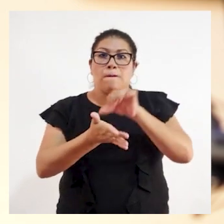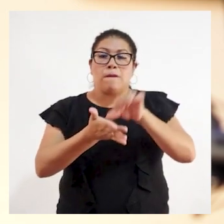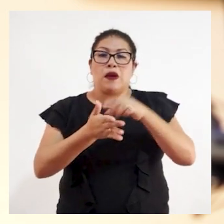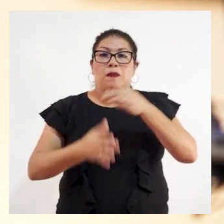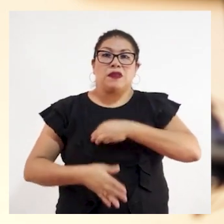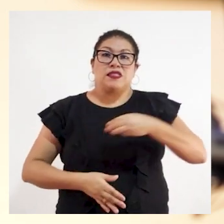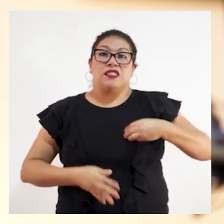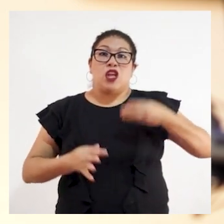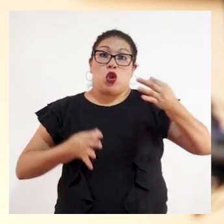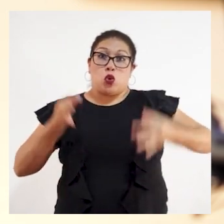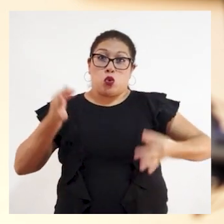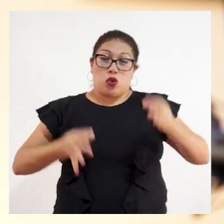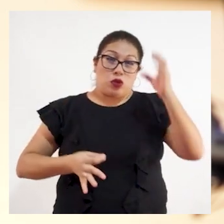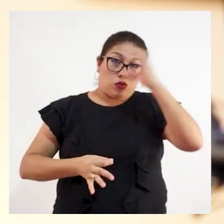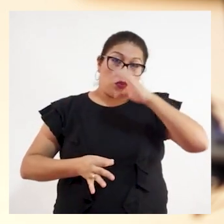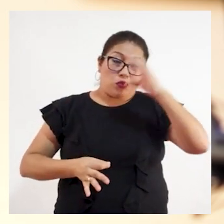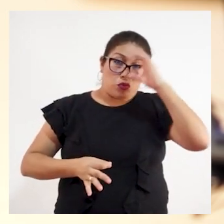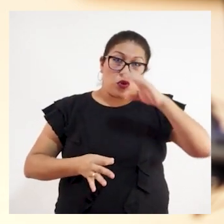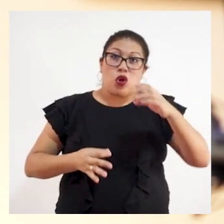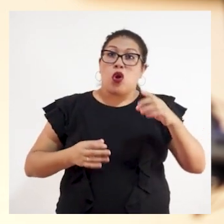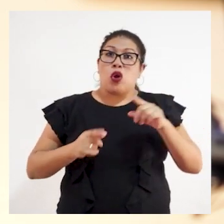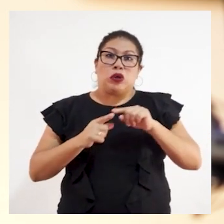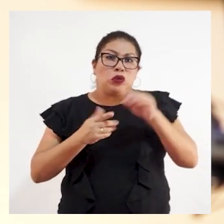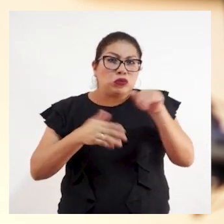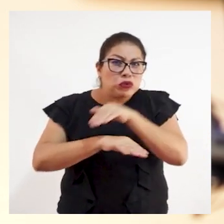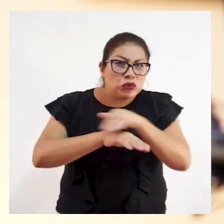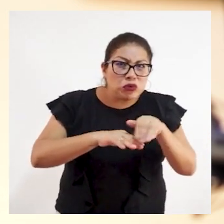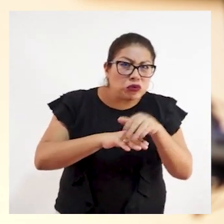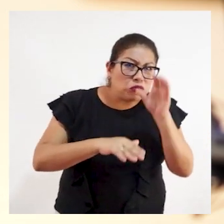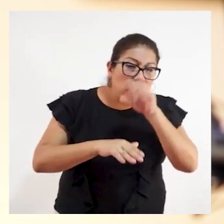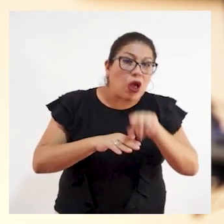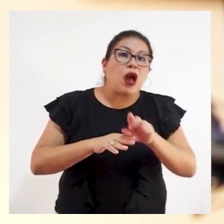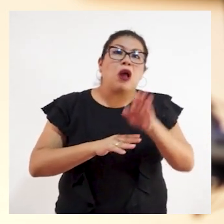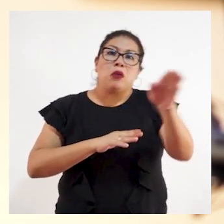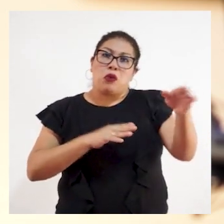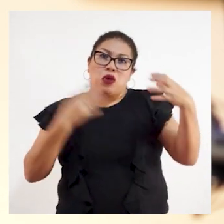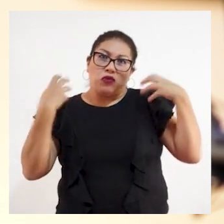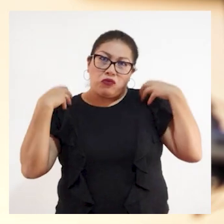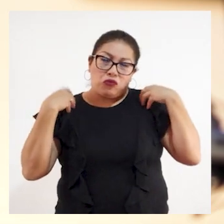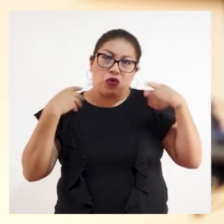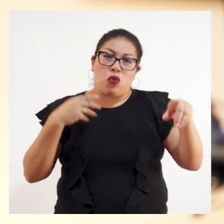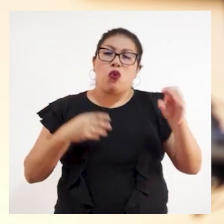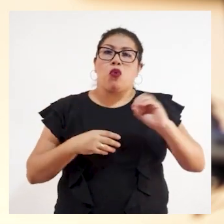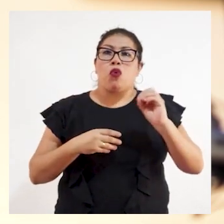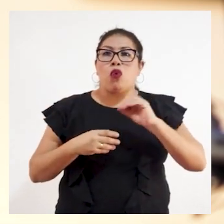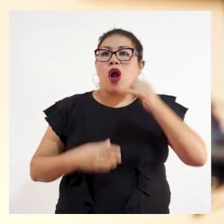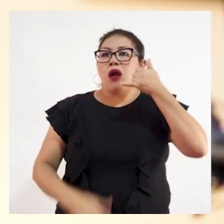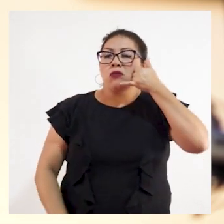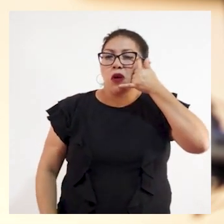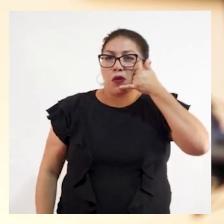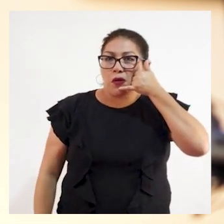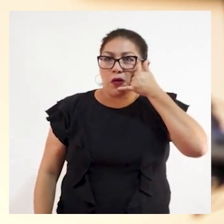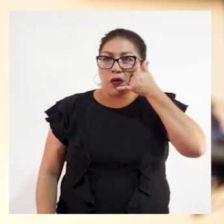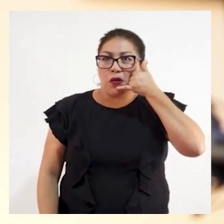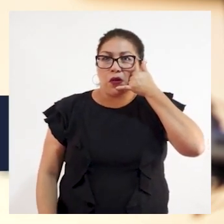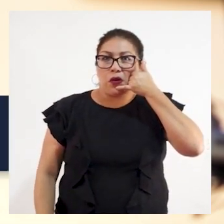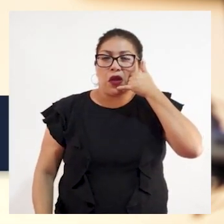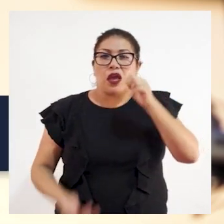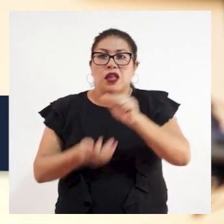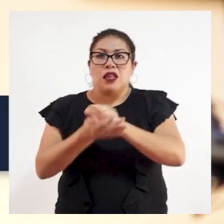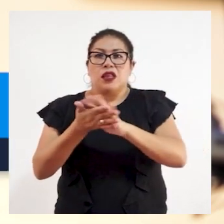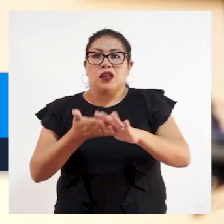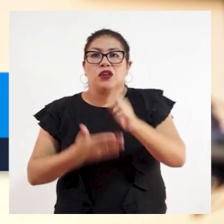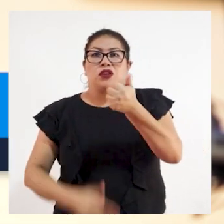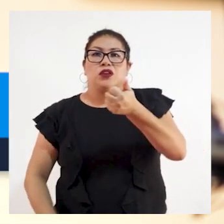la Defensa Pública, podemos encontrar las sedes de la oficina. También pueden hacerlo a través de una comunicación telefónica a la